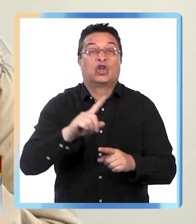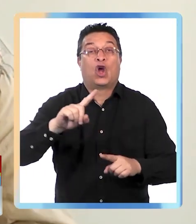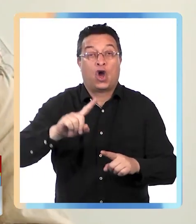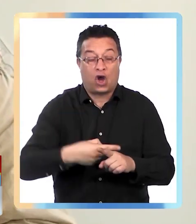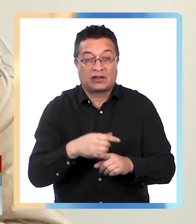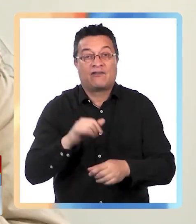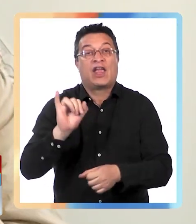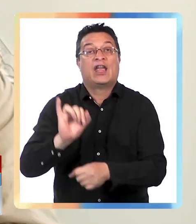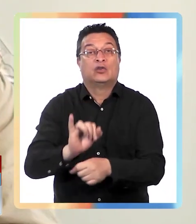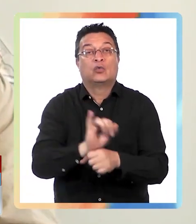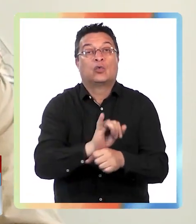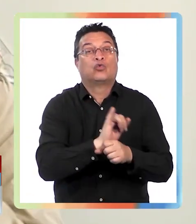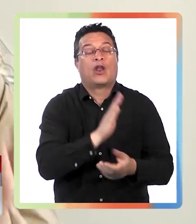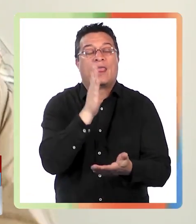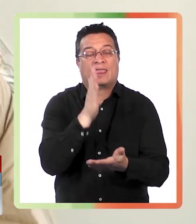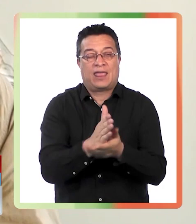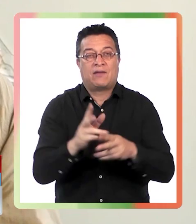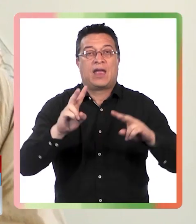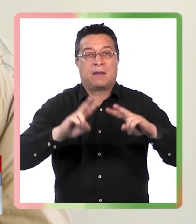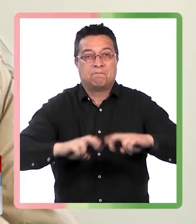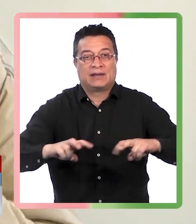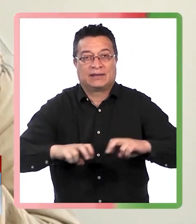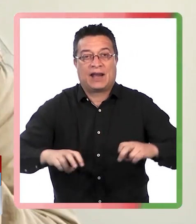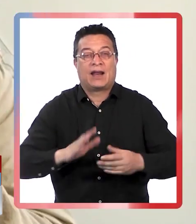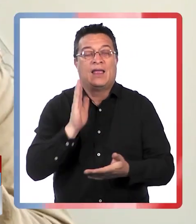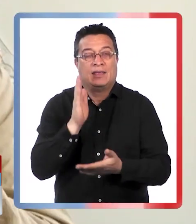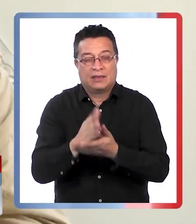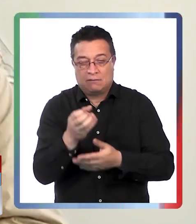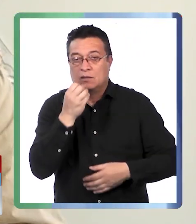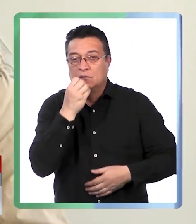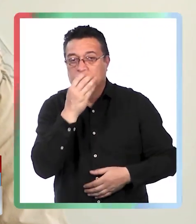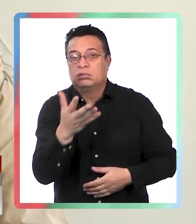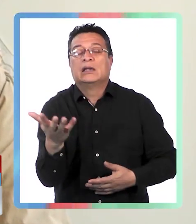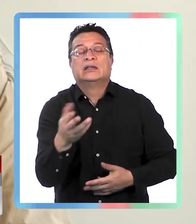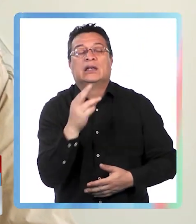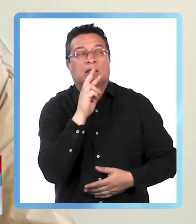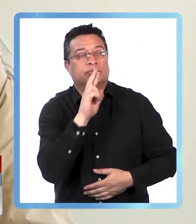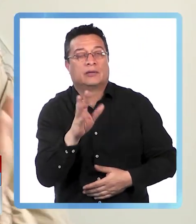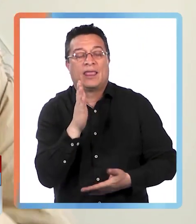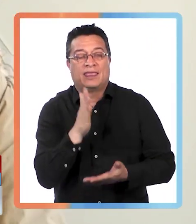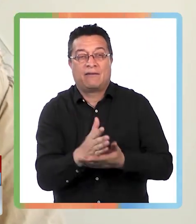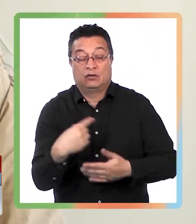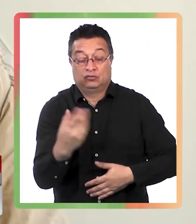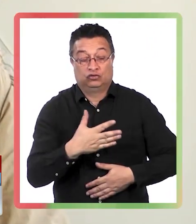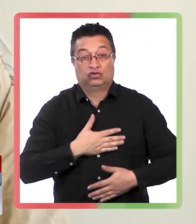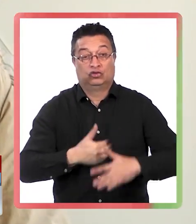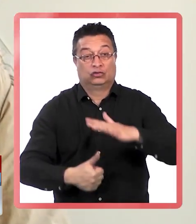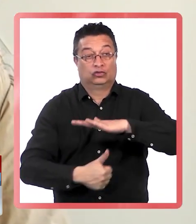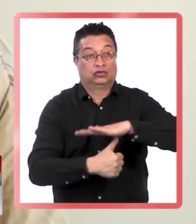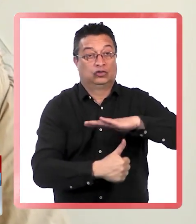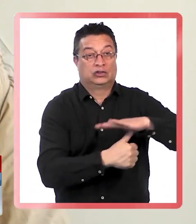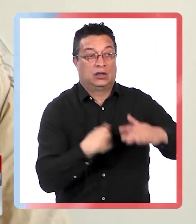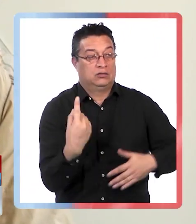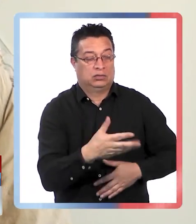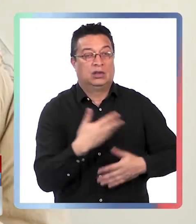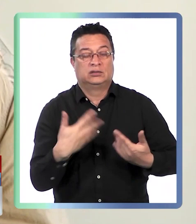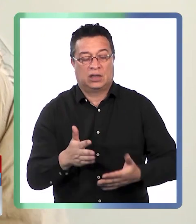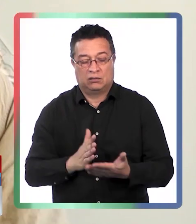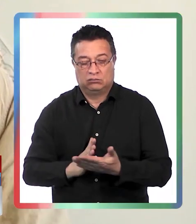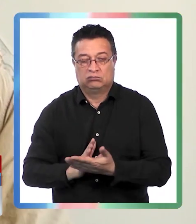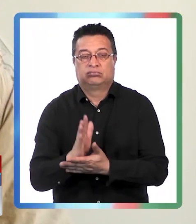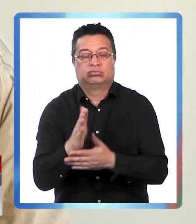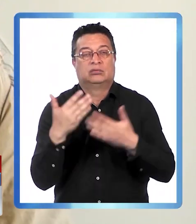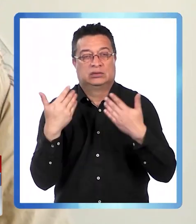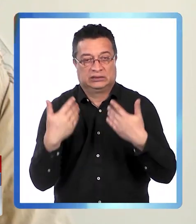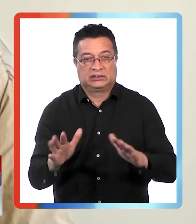y una vez más las instituciones van a tener que investigar y van a tener que pronunciarse al respecto. Por ejemplo, nosotros como concejales ya hemos